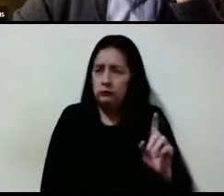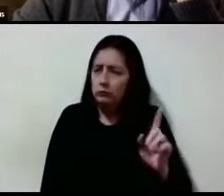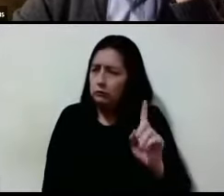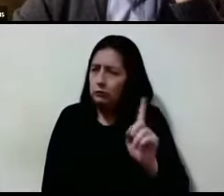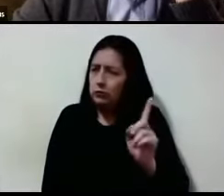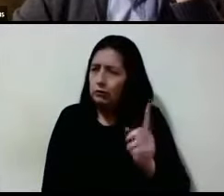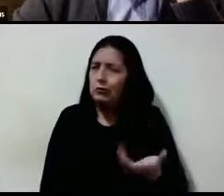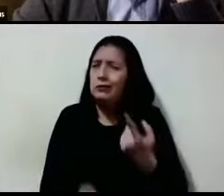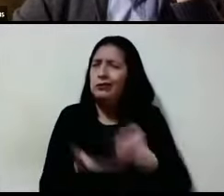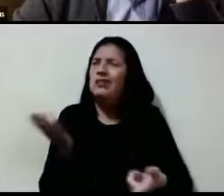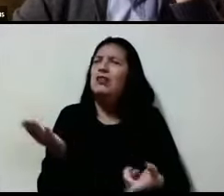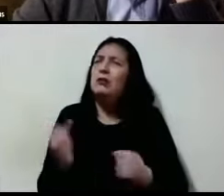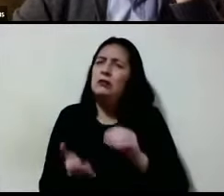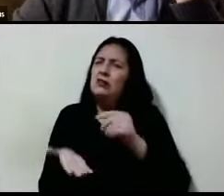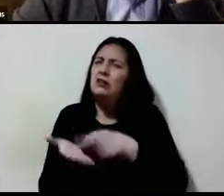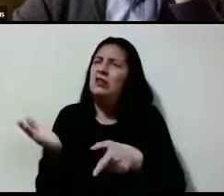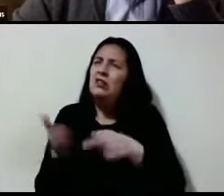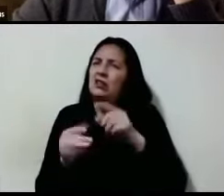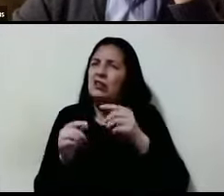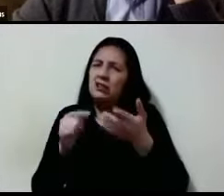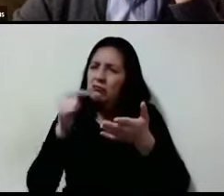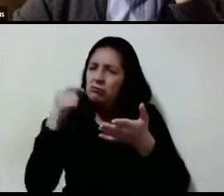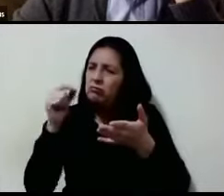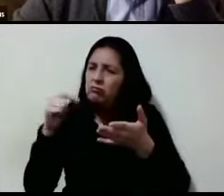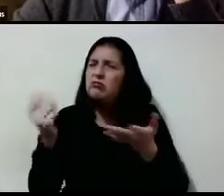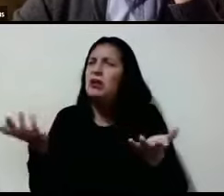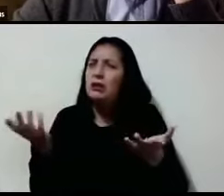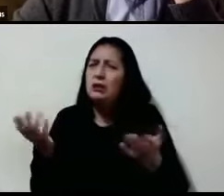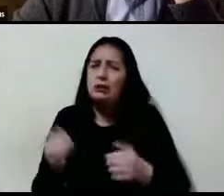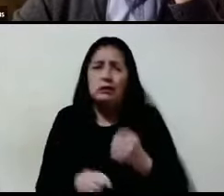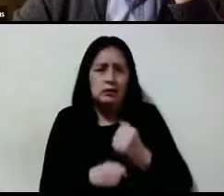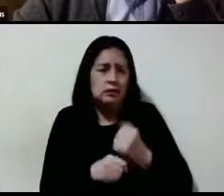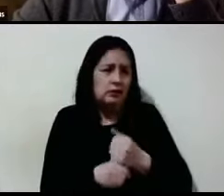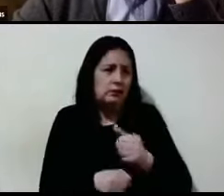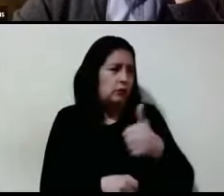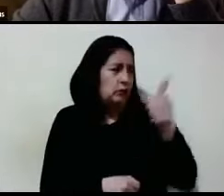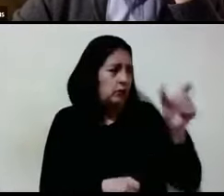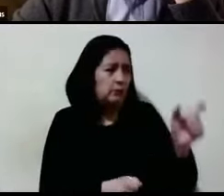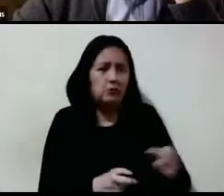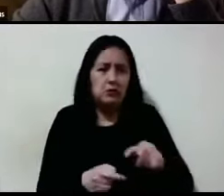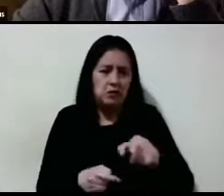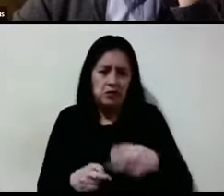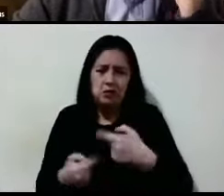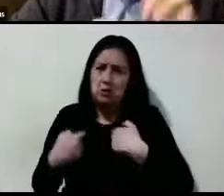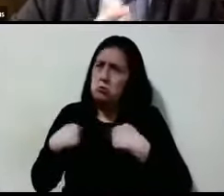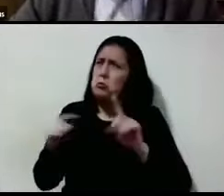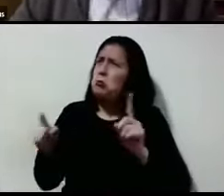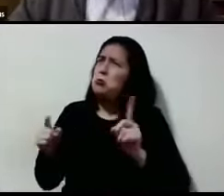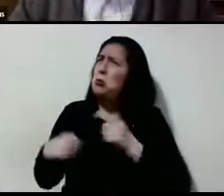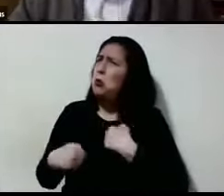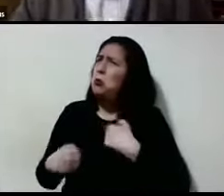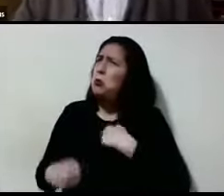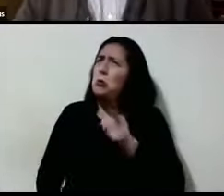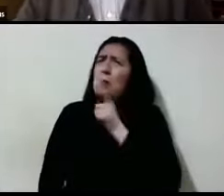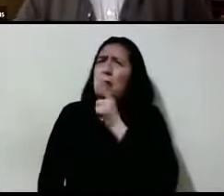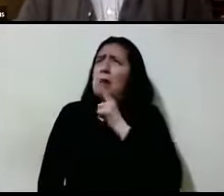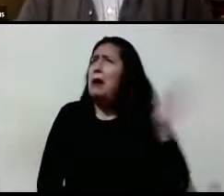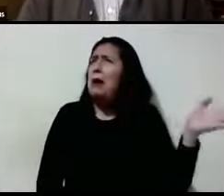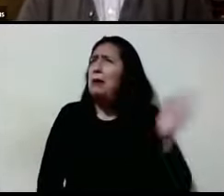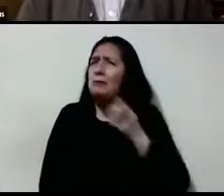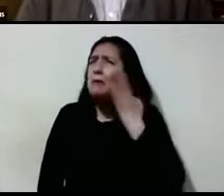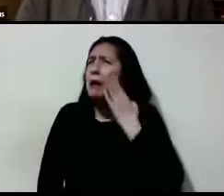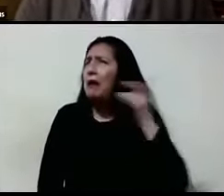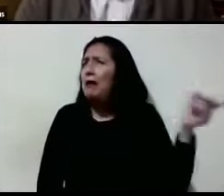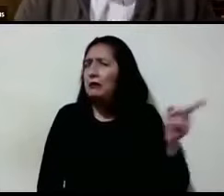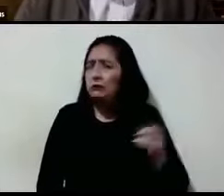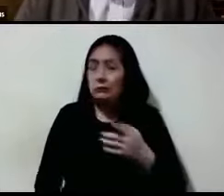estamos calificando? ¿No? Estamos calificando el trabajo del otro y el niño dice, no, pero eso no es trabajo mío, lo hizo mi papi, lo hizo mi mami, y